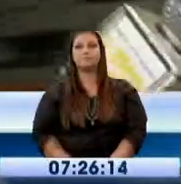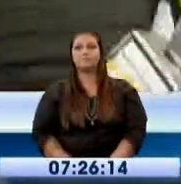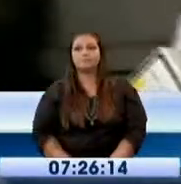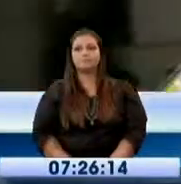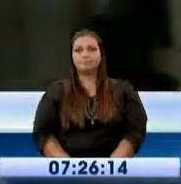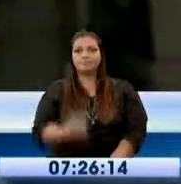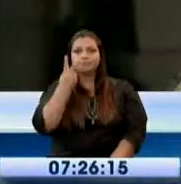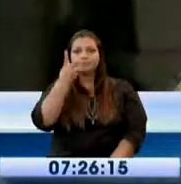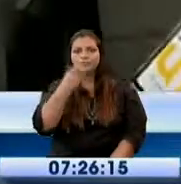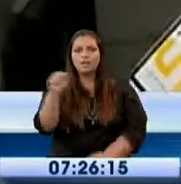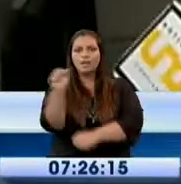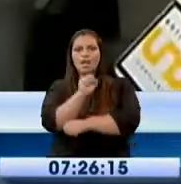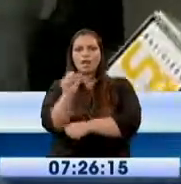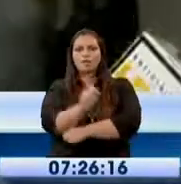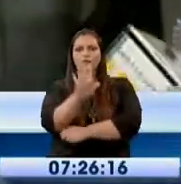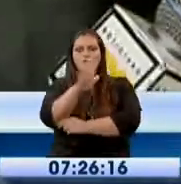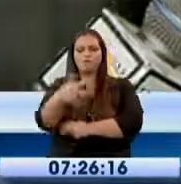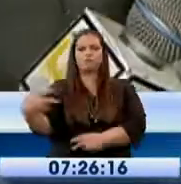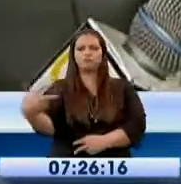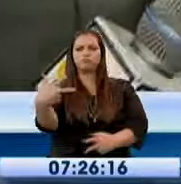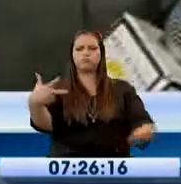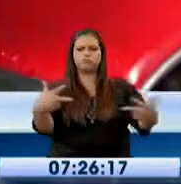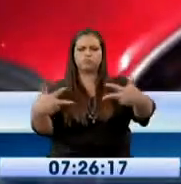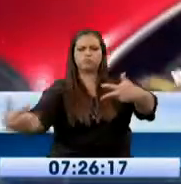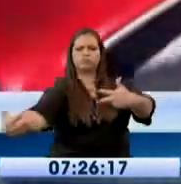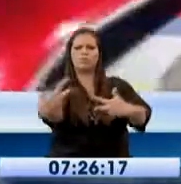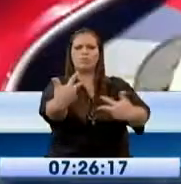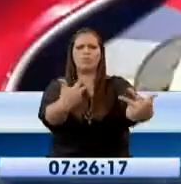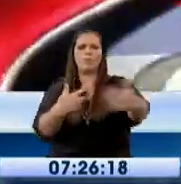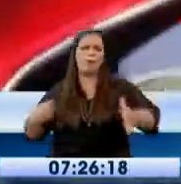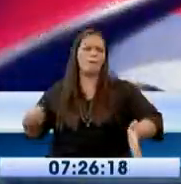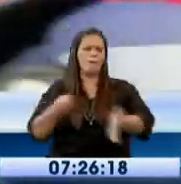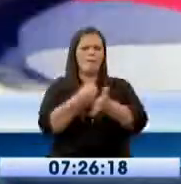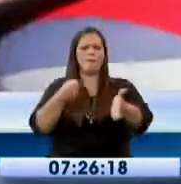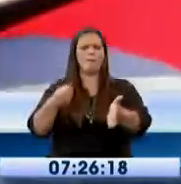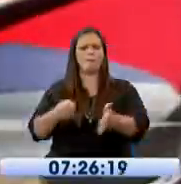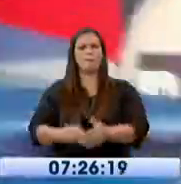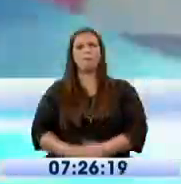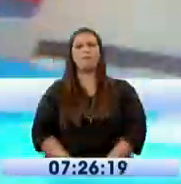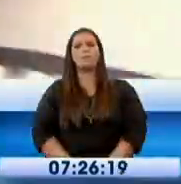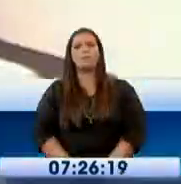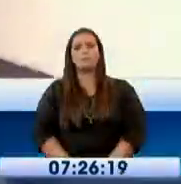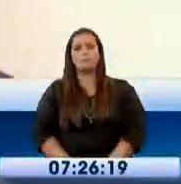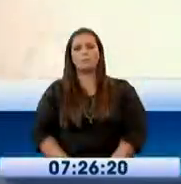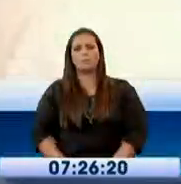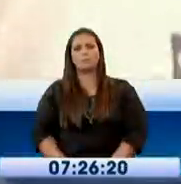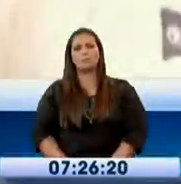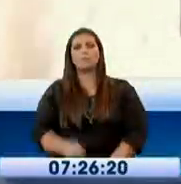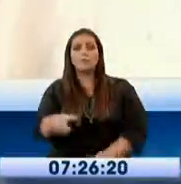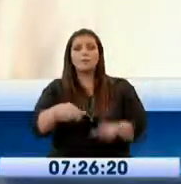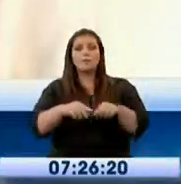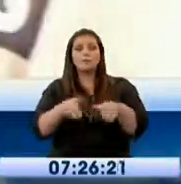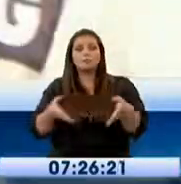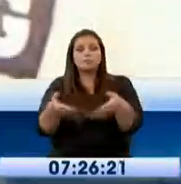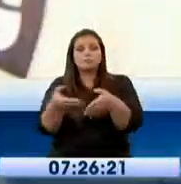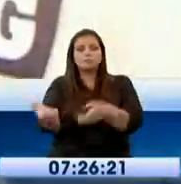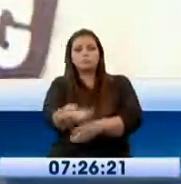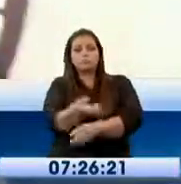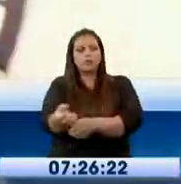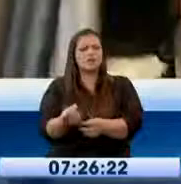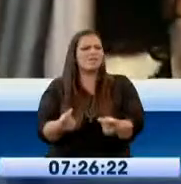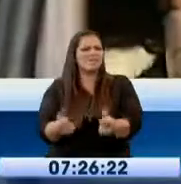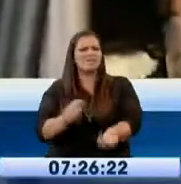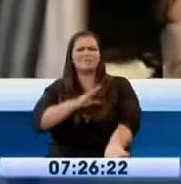para poder evitar de pronto que haya congestionamiento vehicular. Personal del cuerpo de bomberos llegó a ayudar a los heridos por